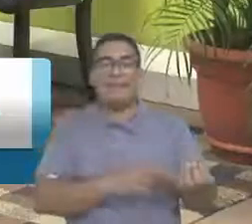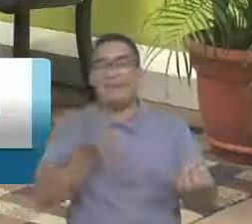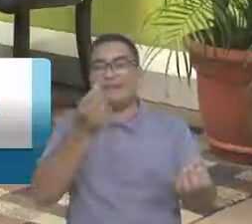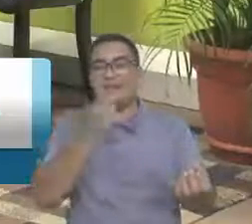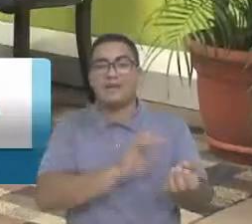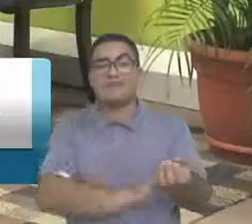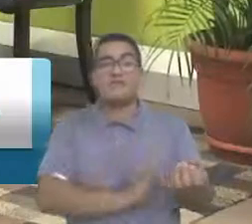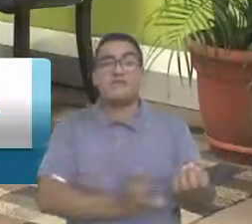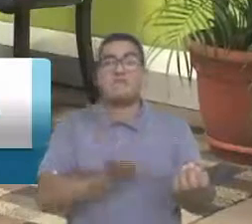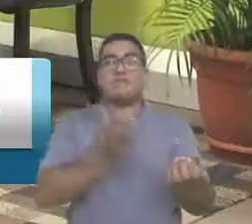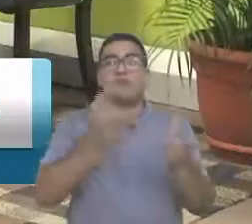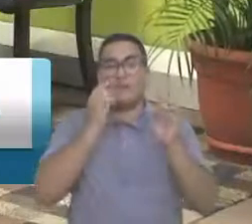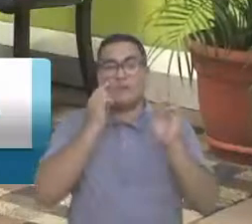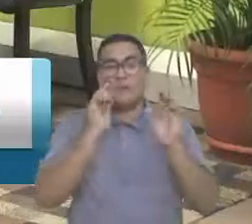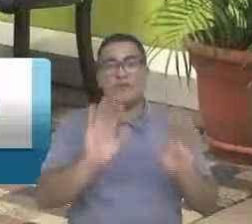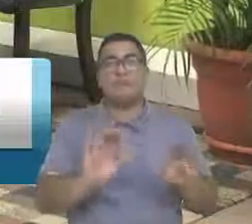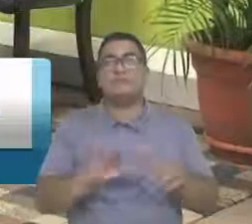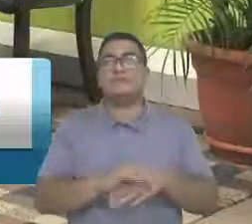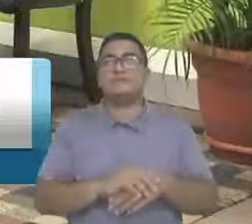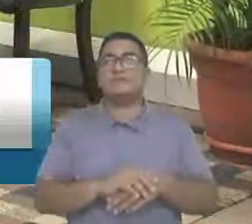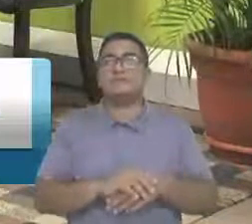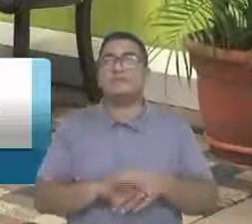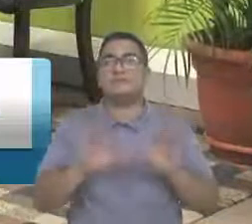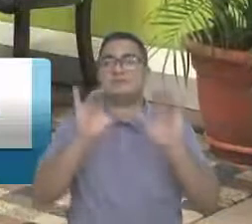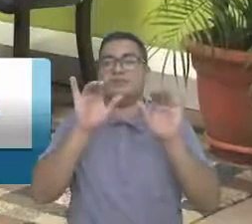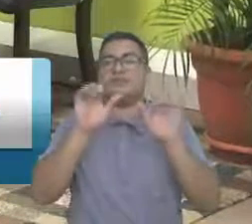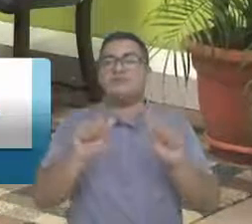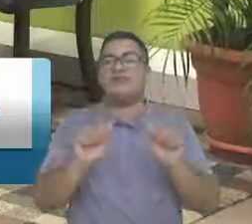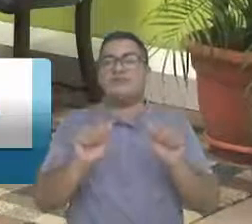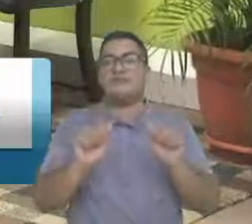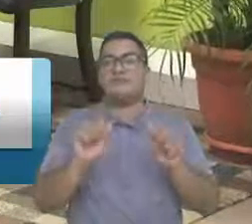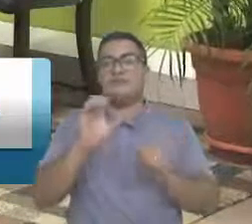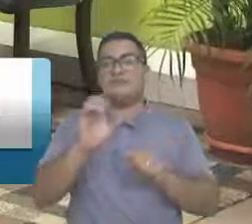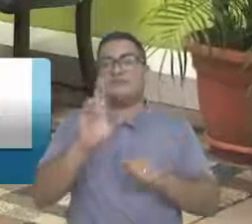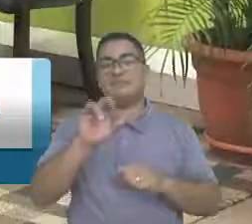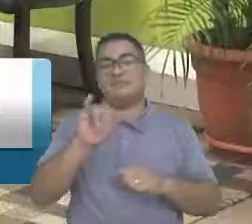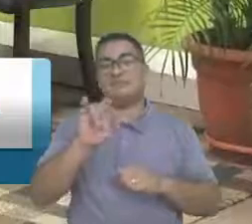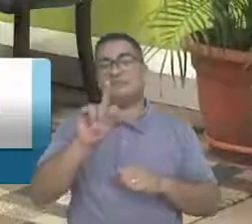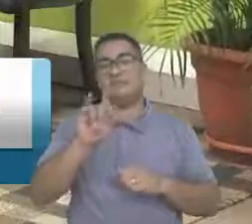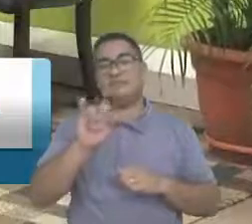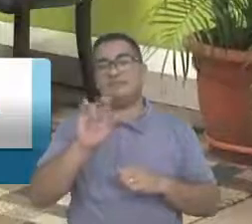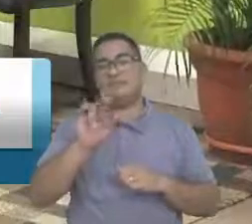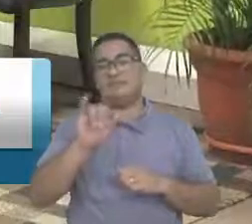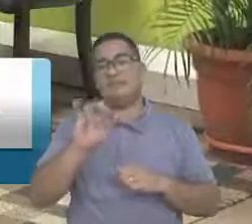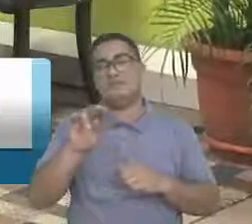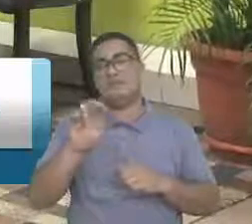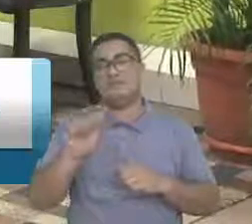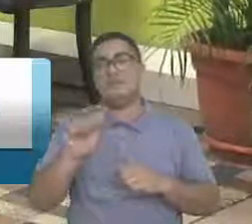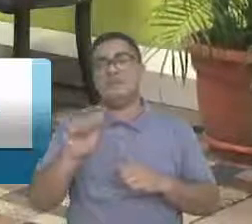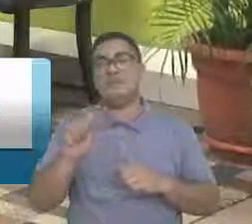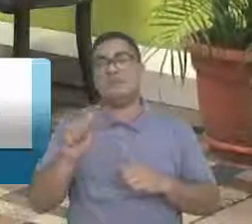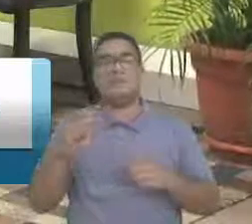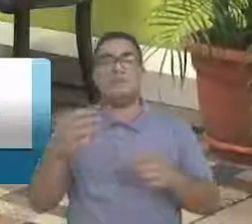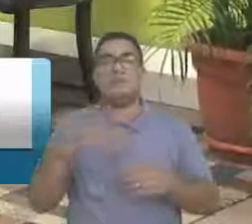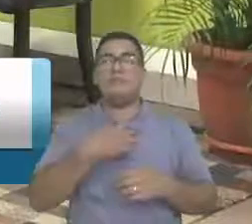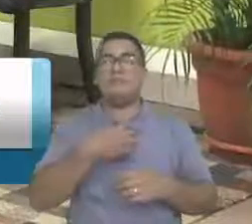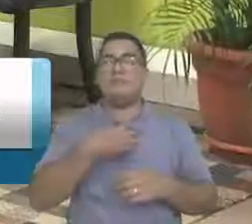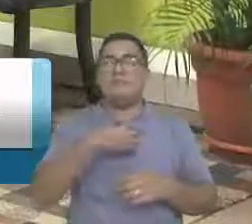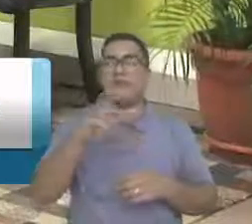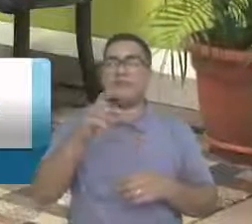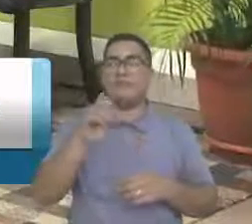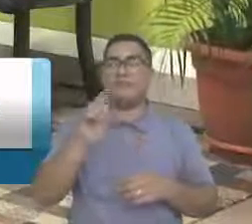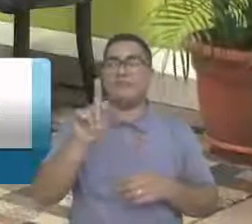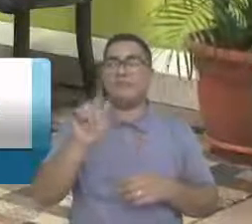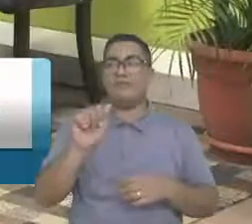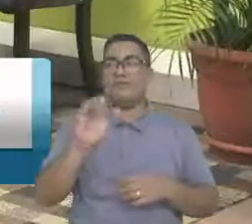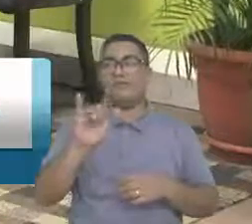Y si ya nosotros tenemos una cantidad elevada de creatinina, una cantidad elevada de potasio, yo puedo hacer,